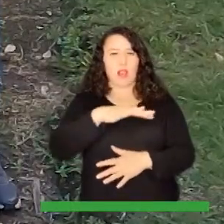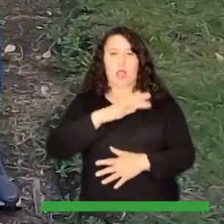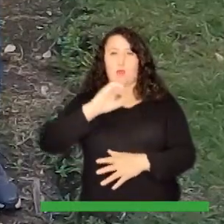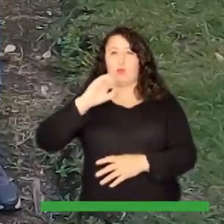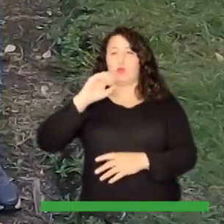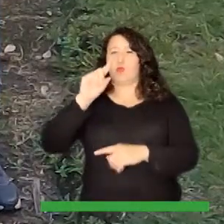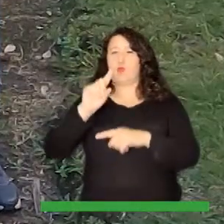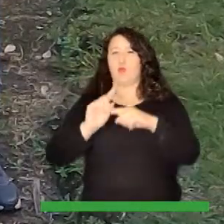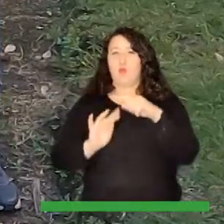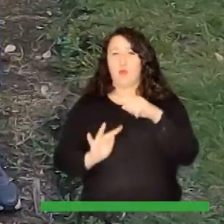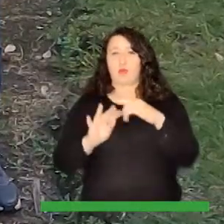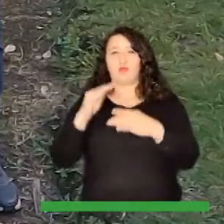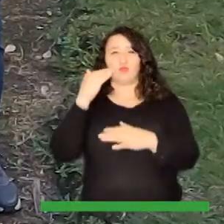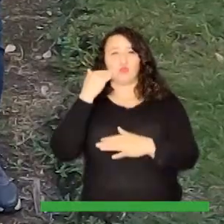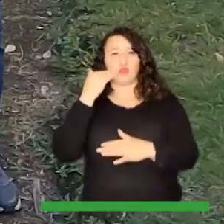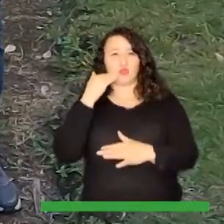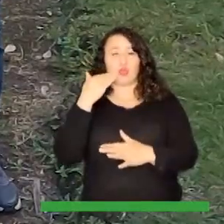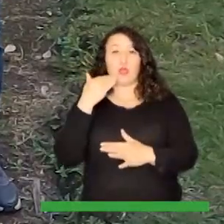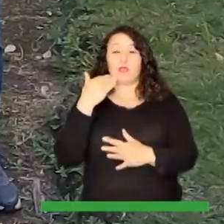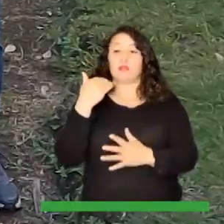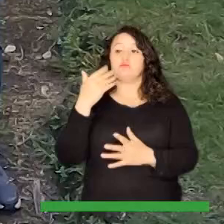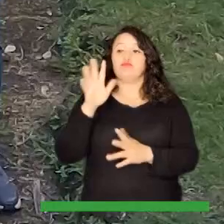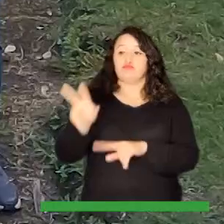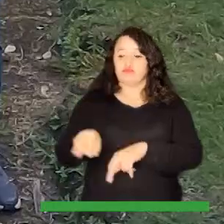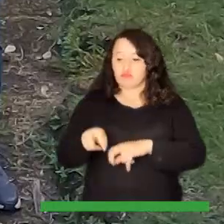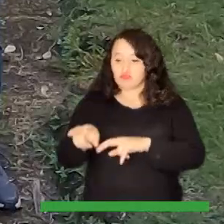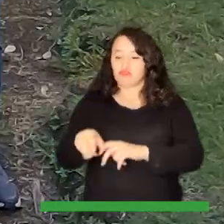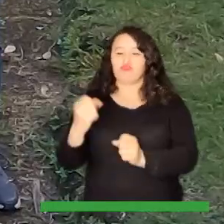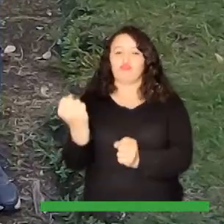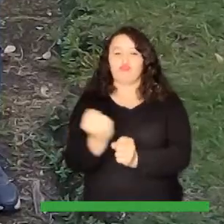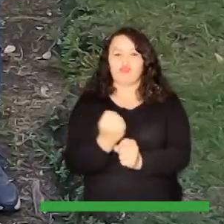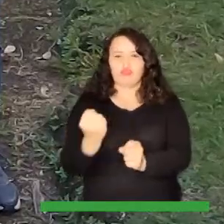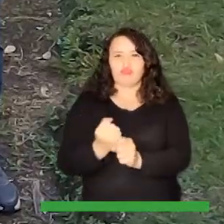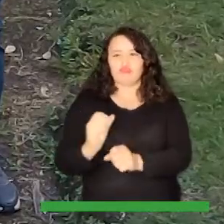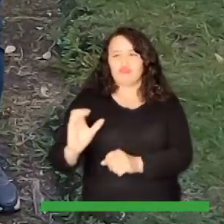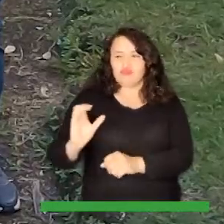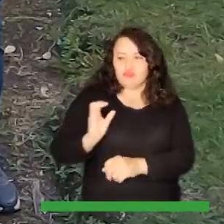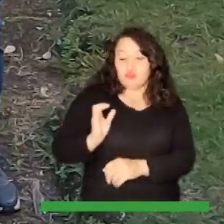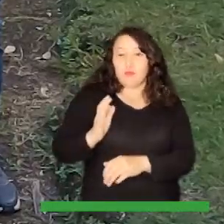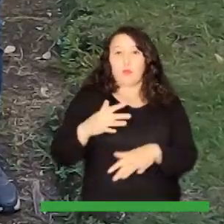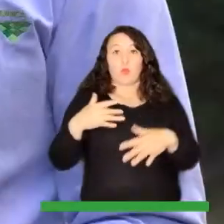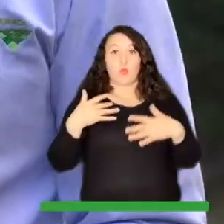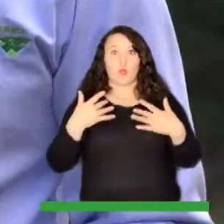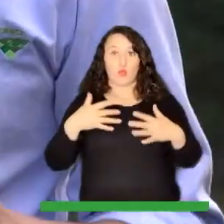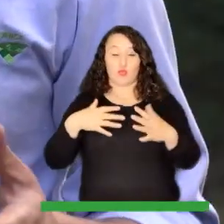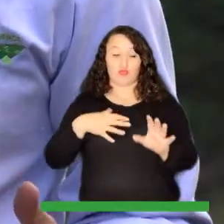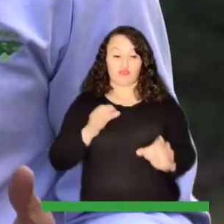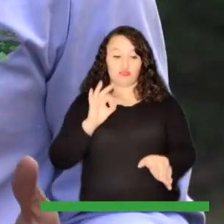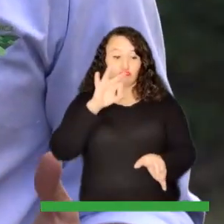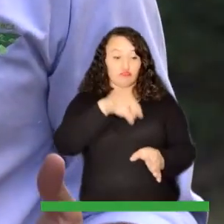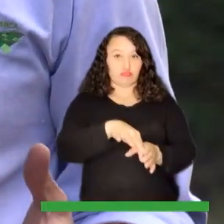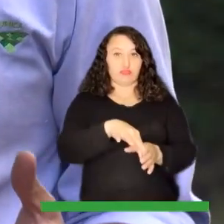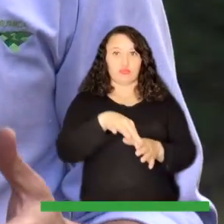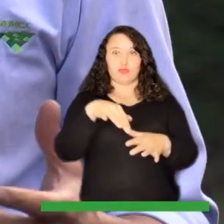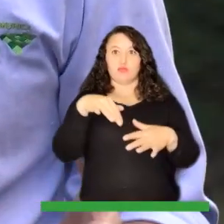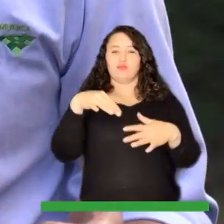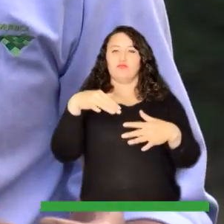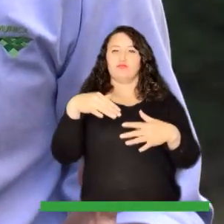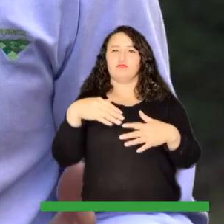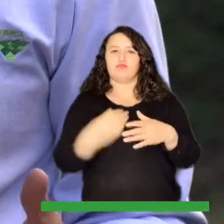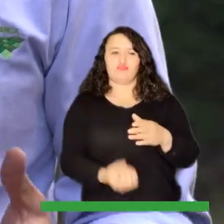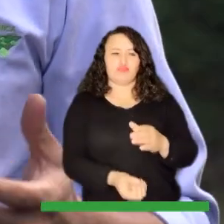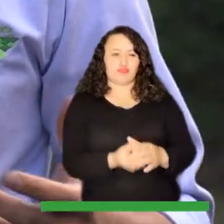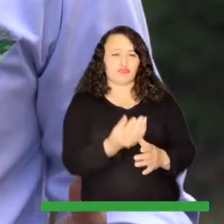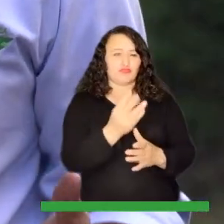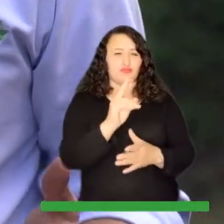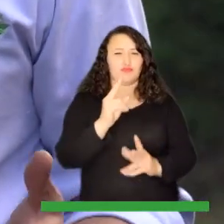de la población mundial que son agricultoras, asalariadas y empresarias que labran la tierra, que plantan semillas que proveen de